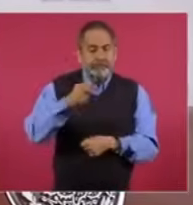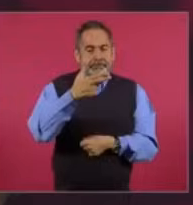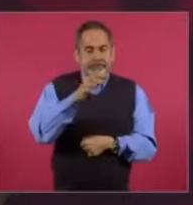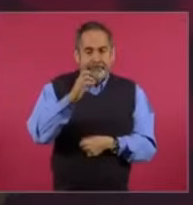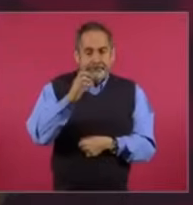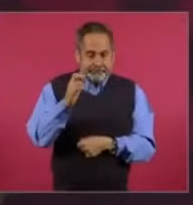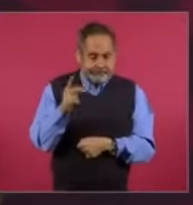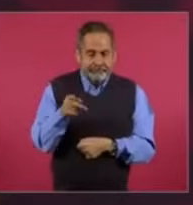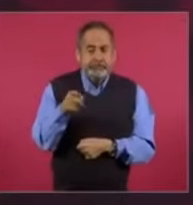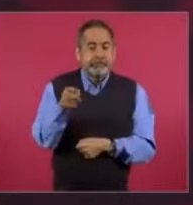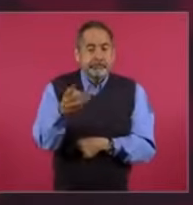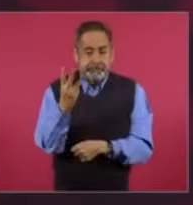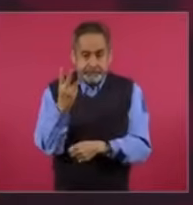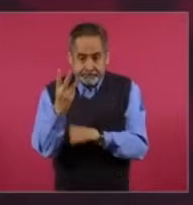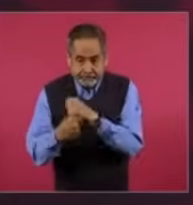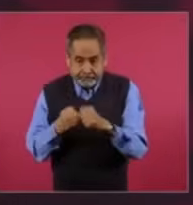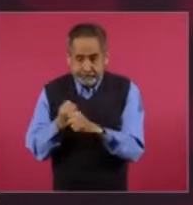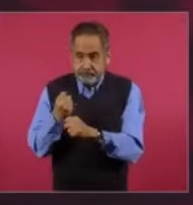3 años consecutivos